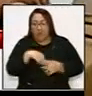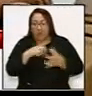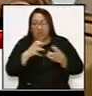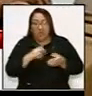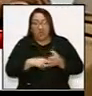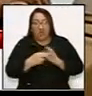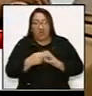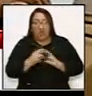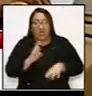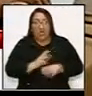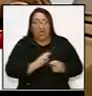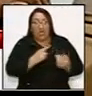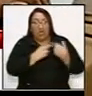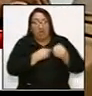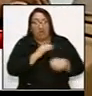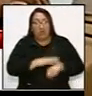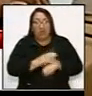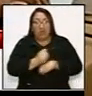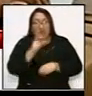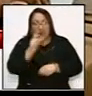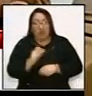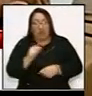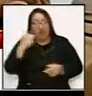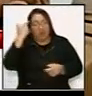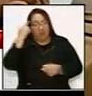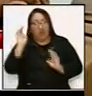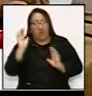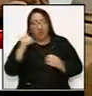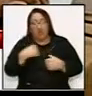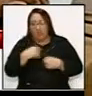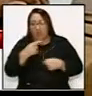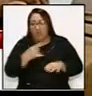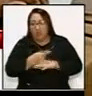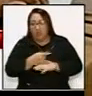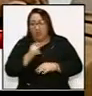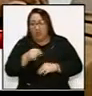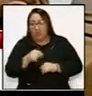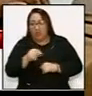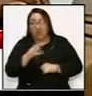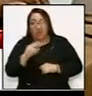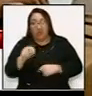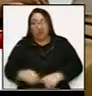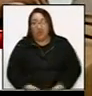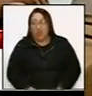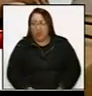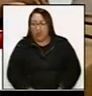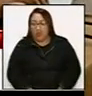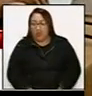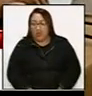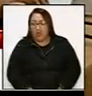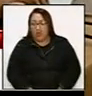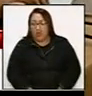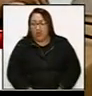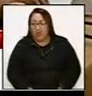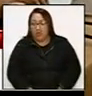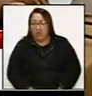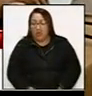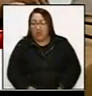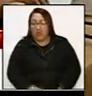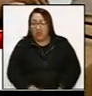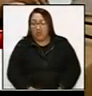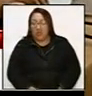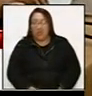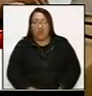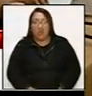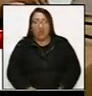pretende responsabilizar por un suicidio de una persona. Yo estaría en contra de lo que ustedes están pidiendo. Si quieren exponer un tema que considero